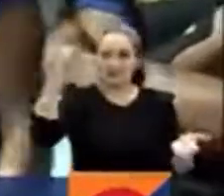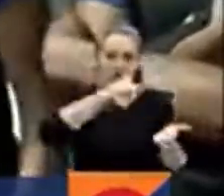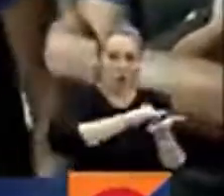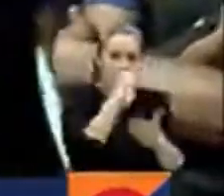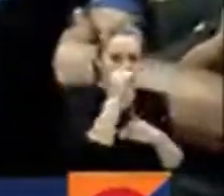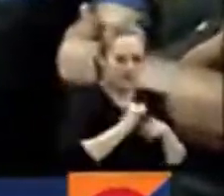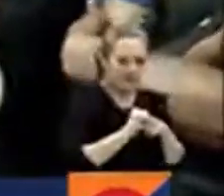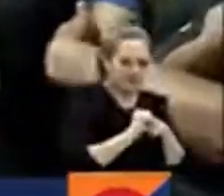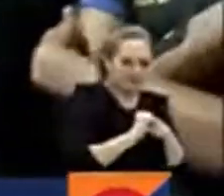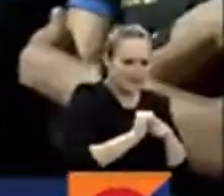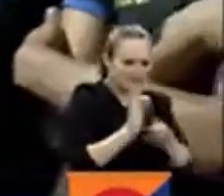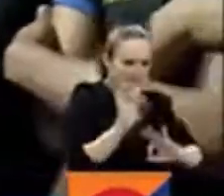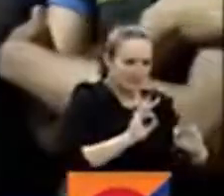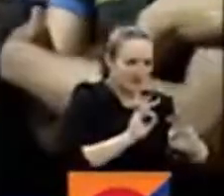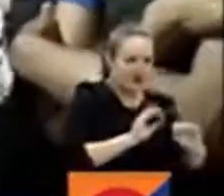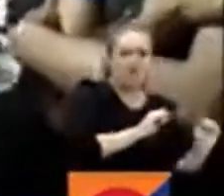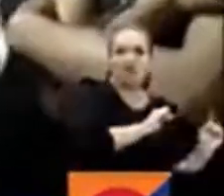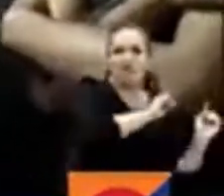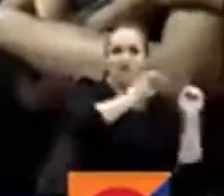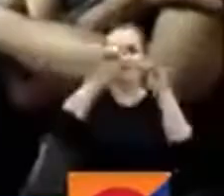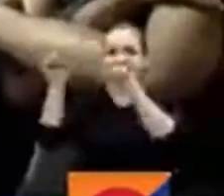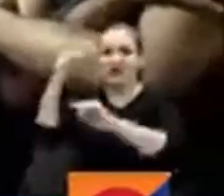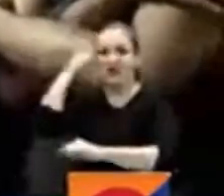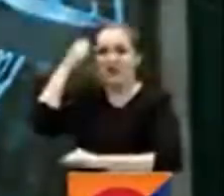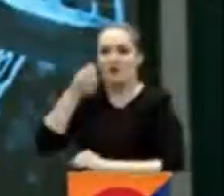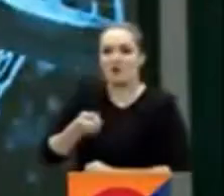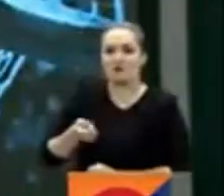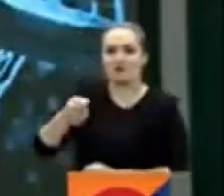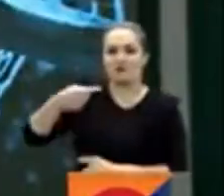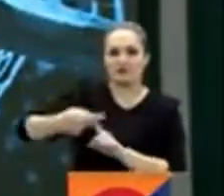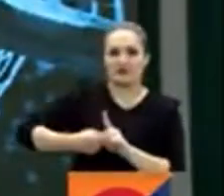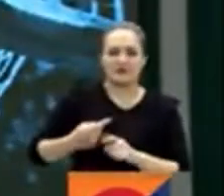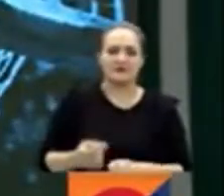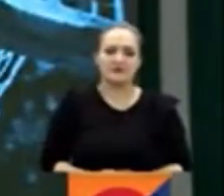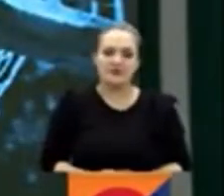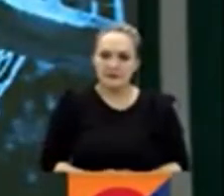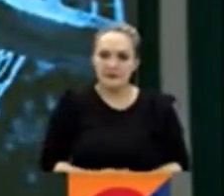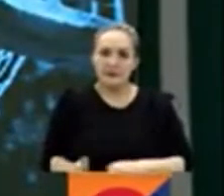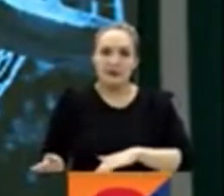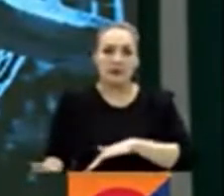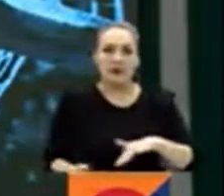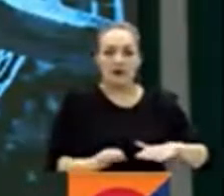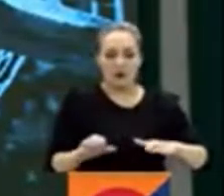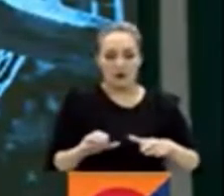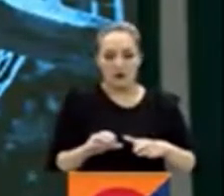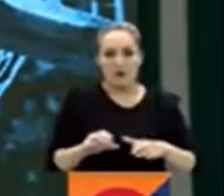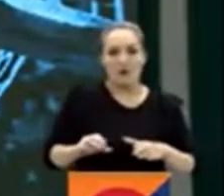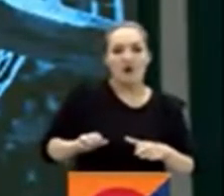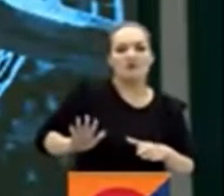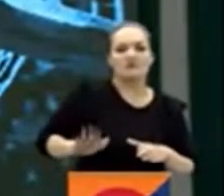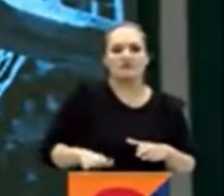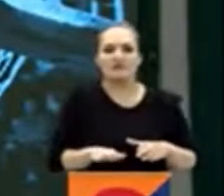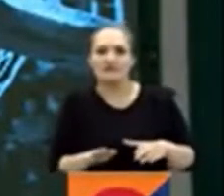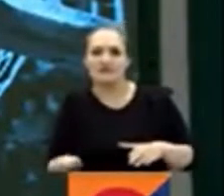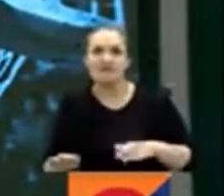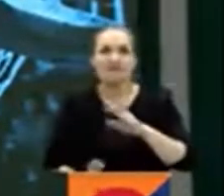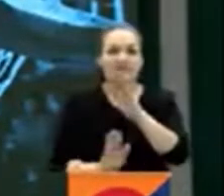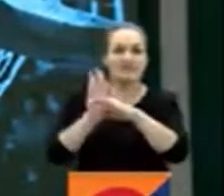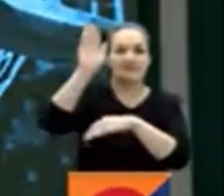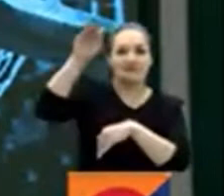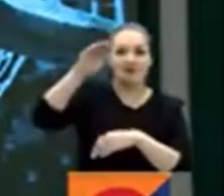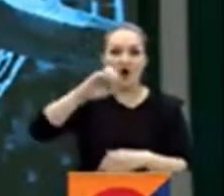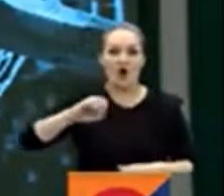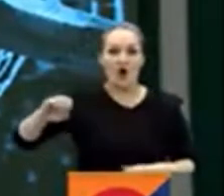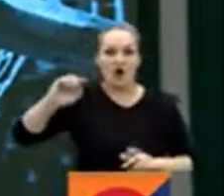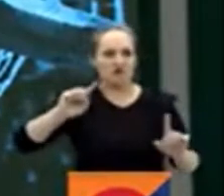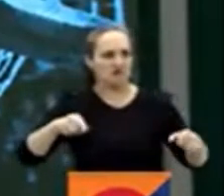pues la cita en el viejo continente está cada vez más cerca. De otro lado, la selección Colombia de baloncesto enfrenta esta noche a su similar